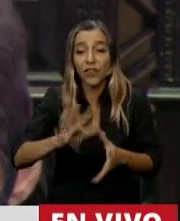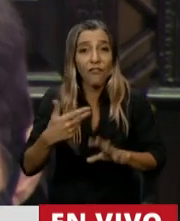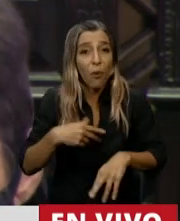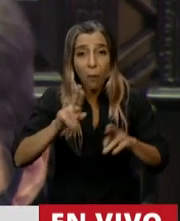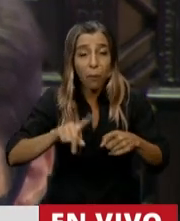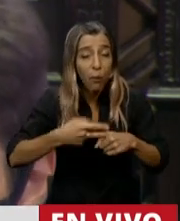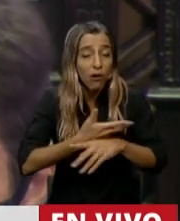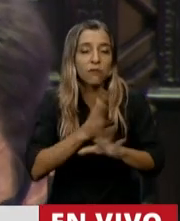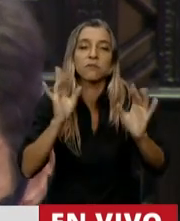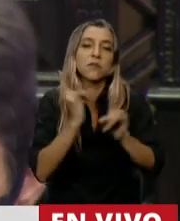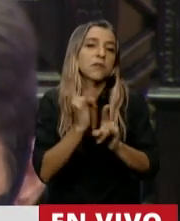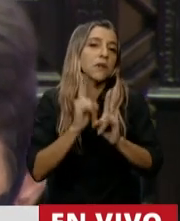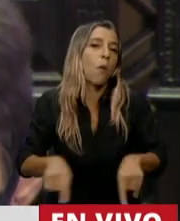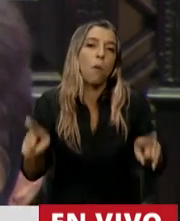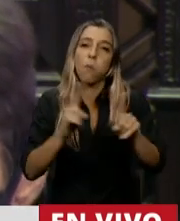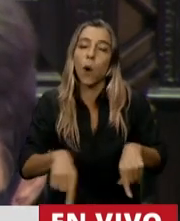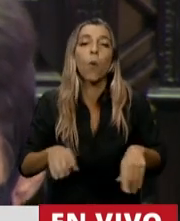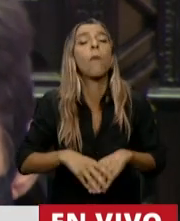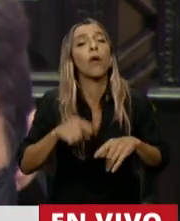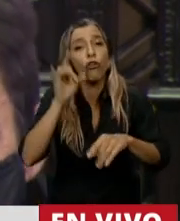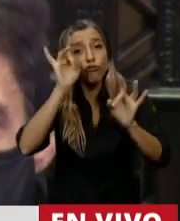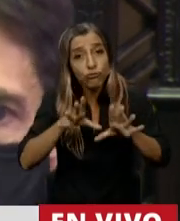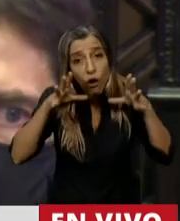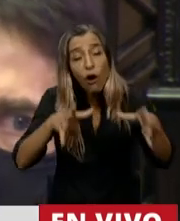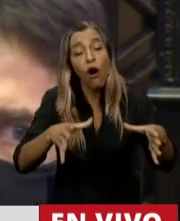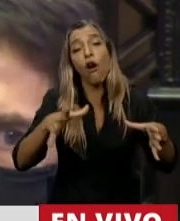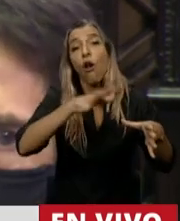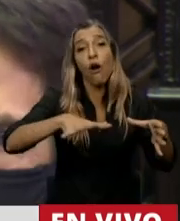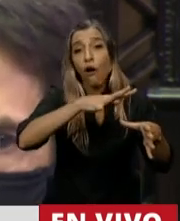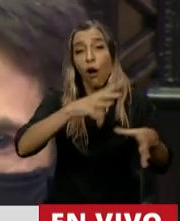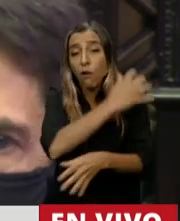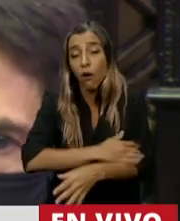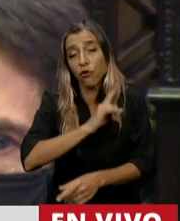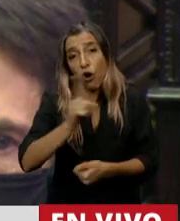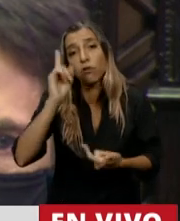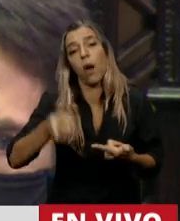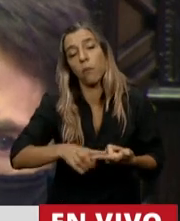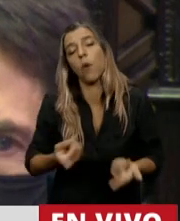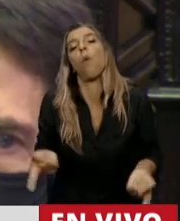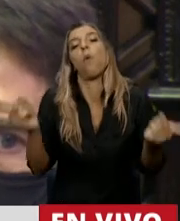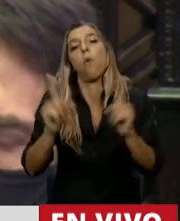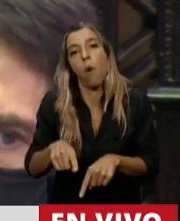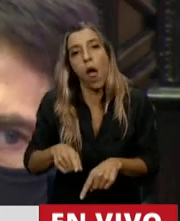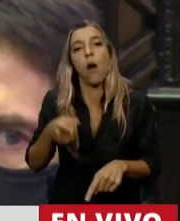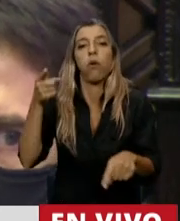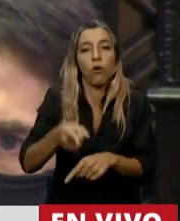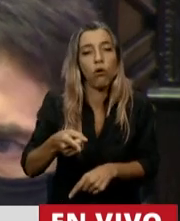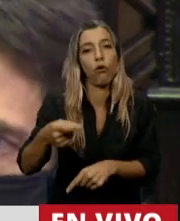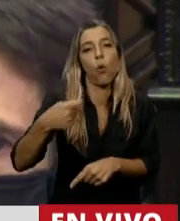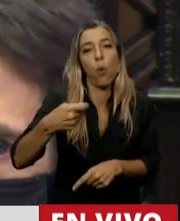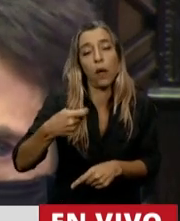Pero no se van a conformar con eso, van a atacar a otros dos grupos vulnerables. Van a atacar a los jubilados volviéndoles